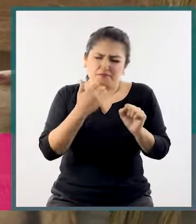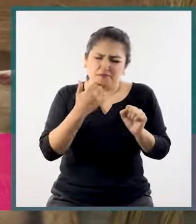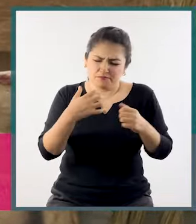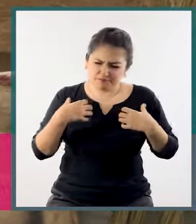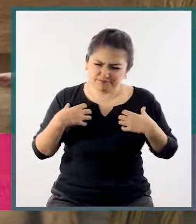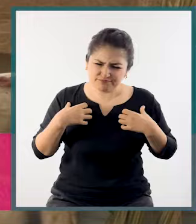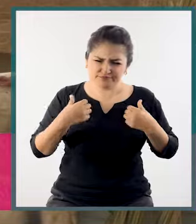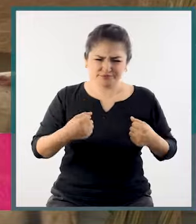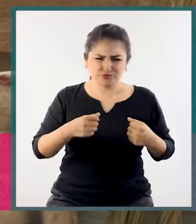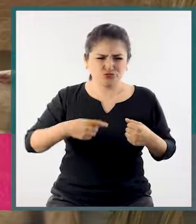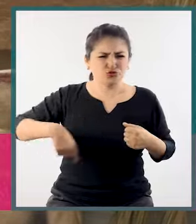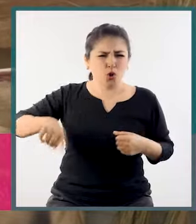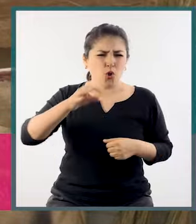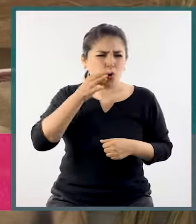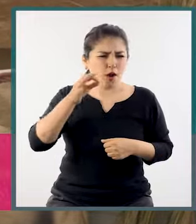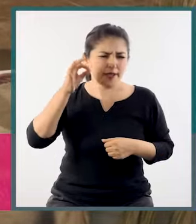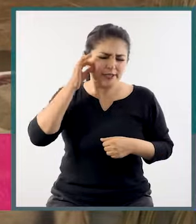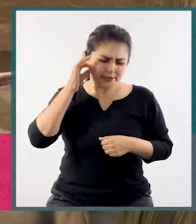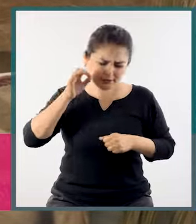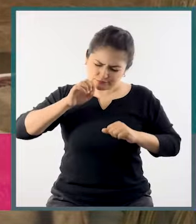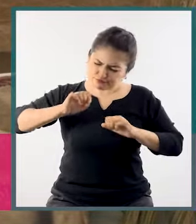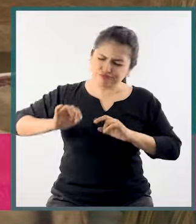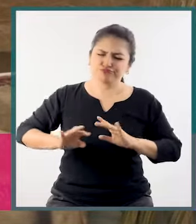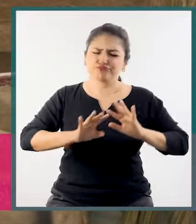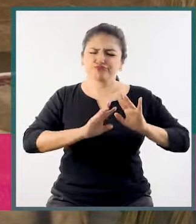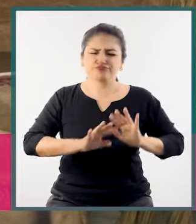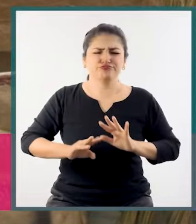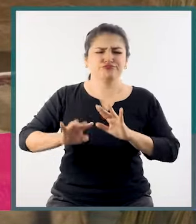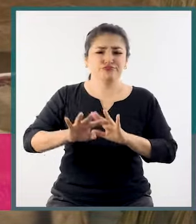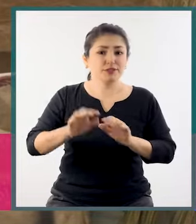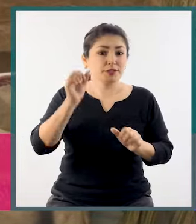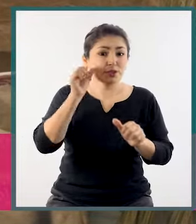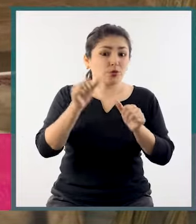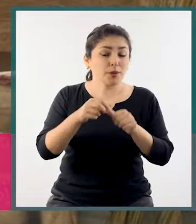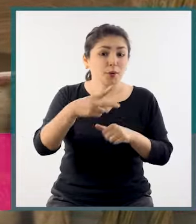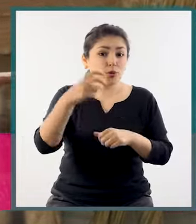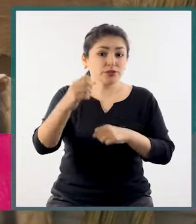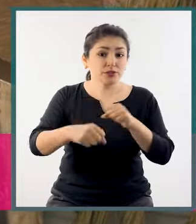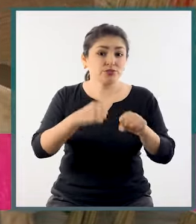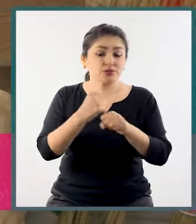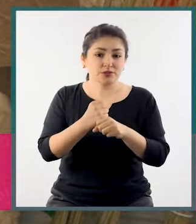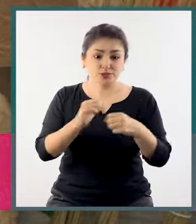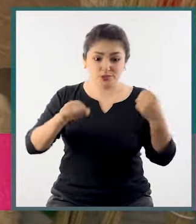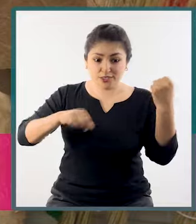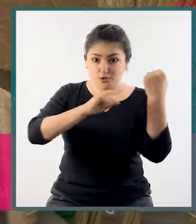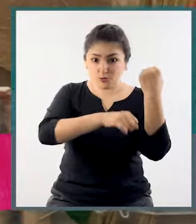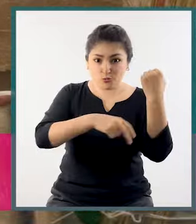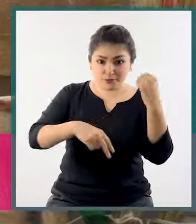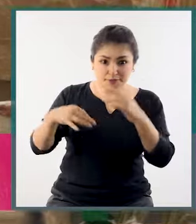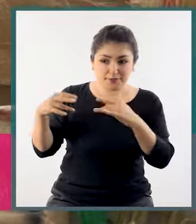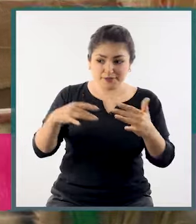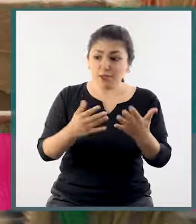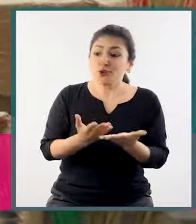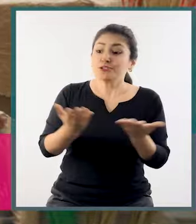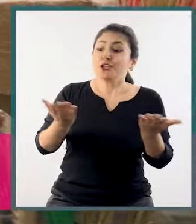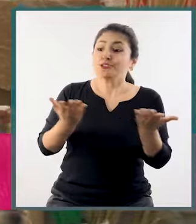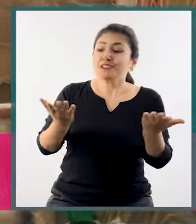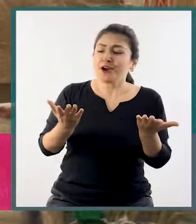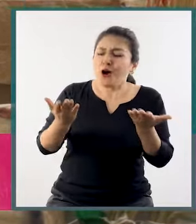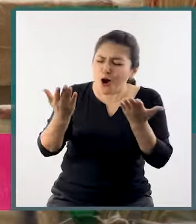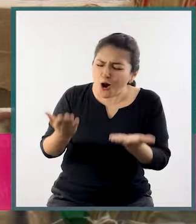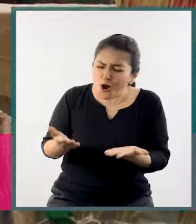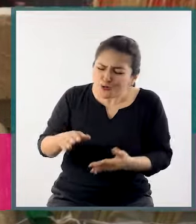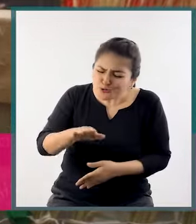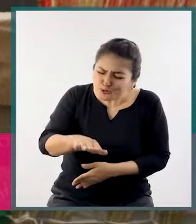los incas puedan ser parte de las comparsas por el bicentenario de la Batalla de Junín. ¿Dónde están los incas? Los incas,